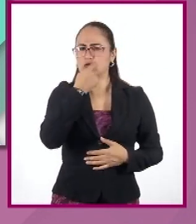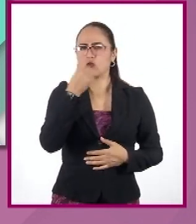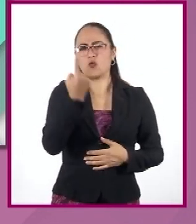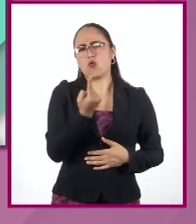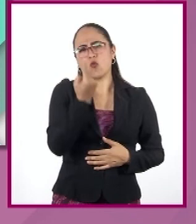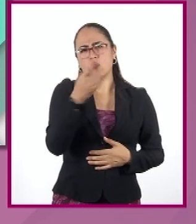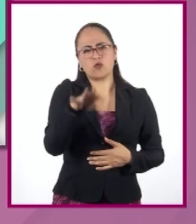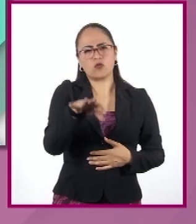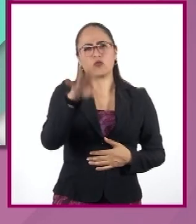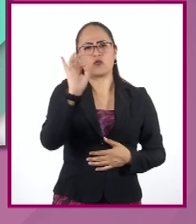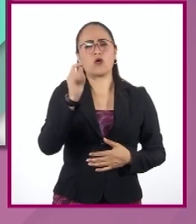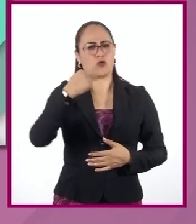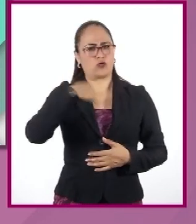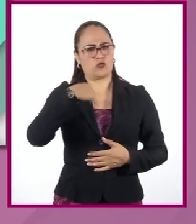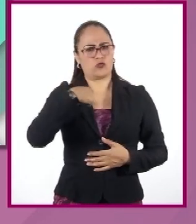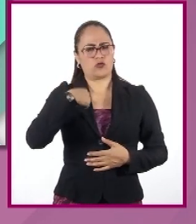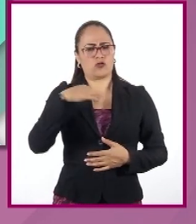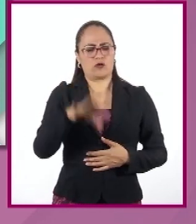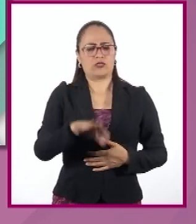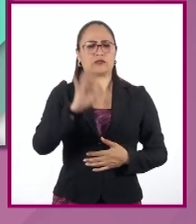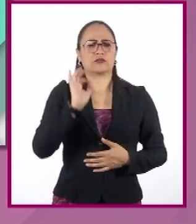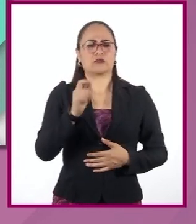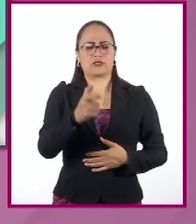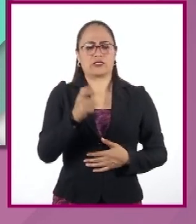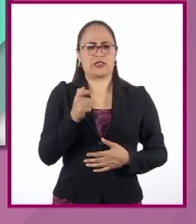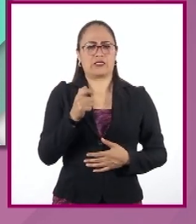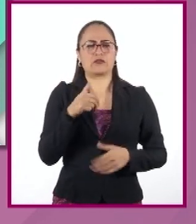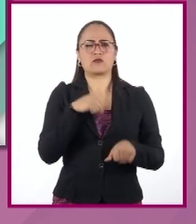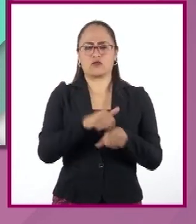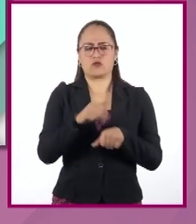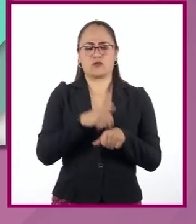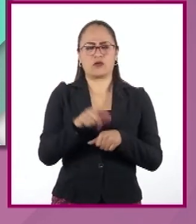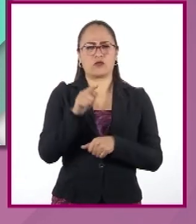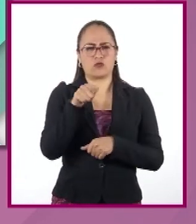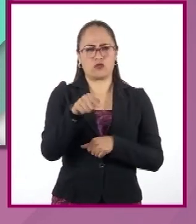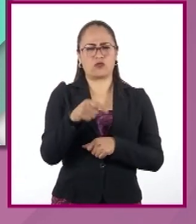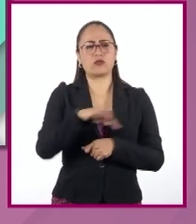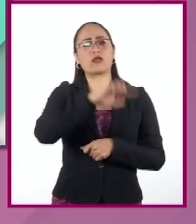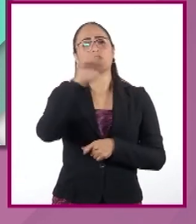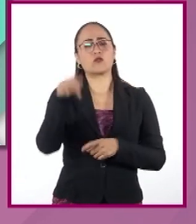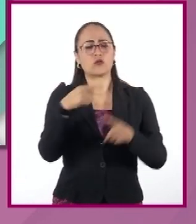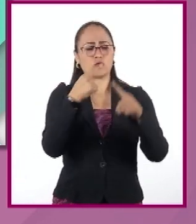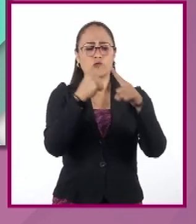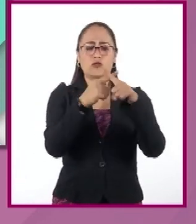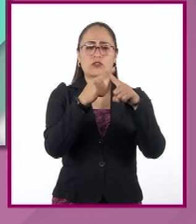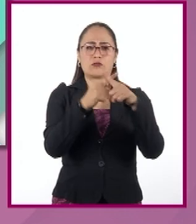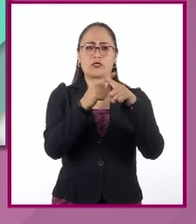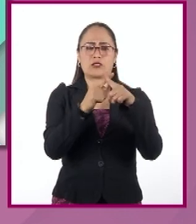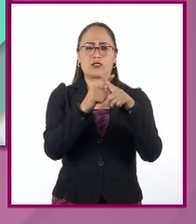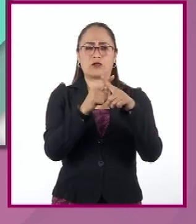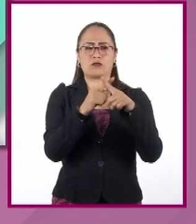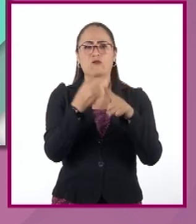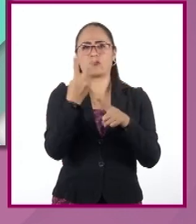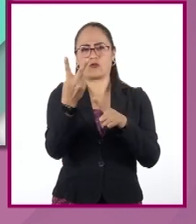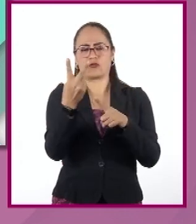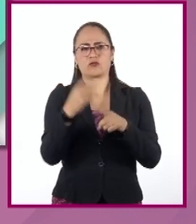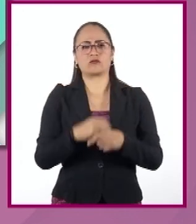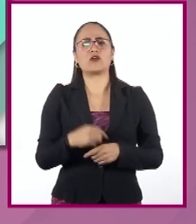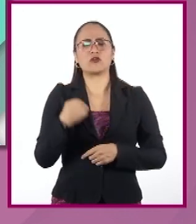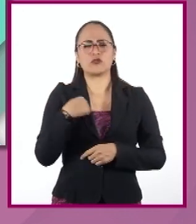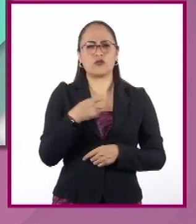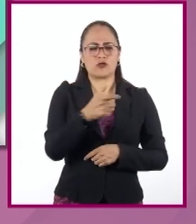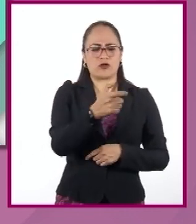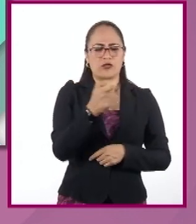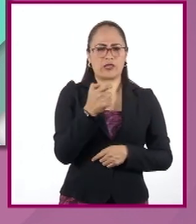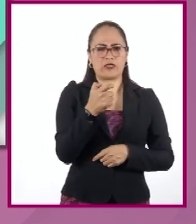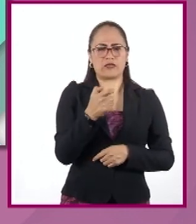caso, escojo la X. Ese número que escogiste, multiplícalo por 2. Como escogí X, algebraicamente